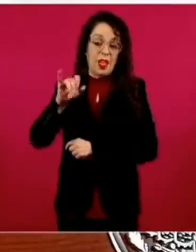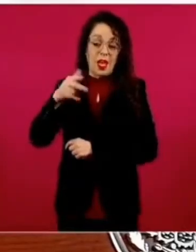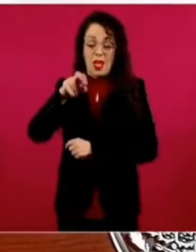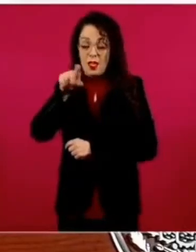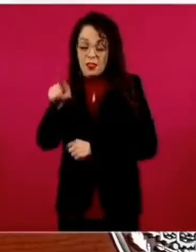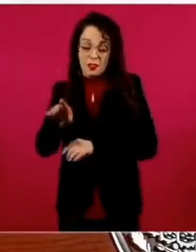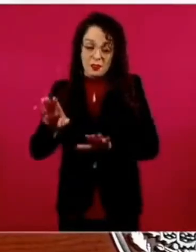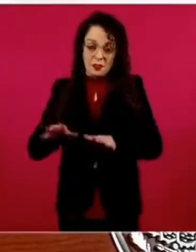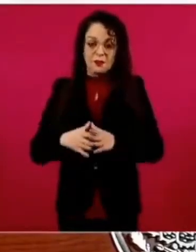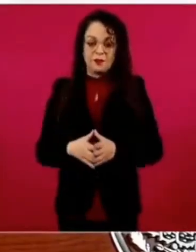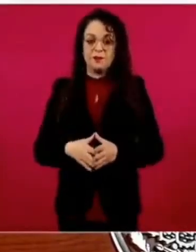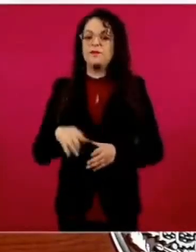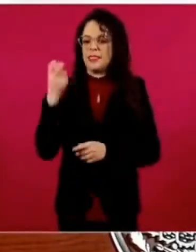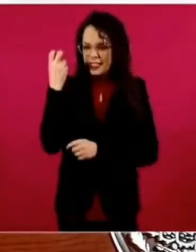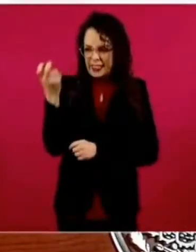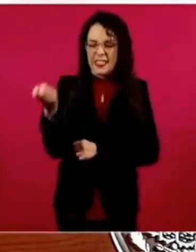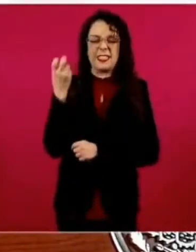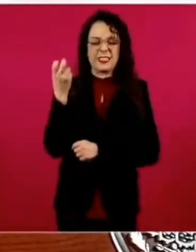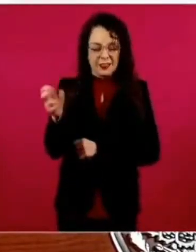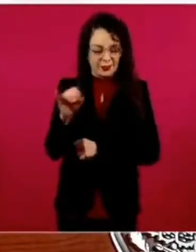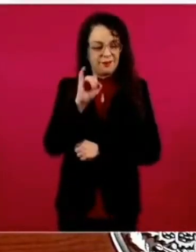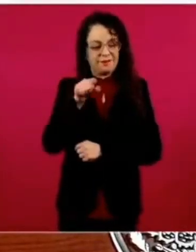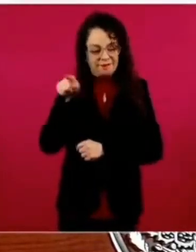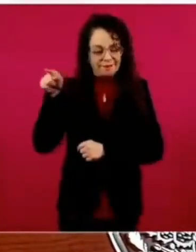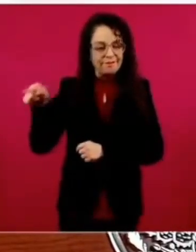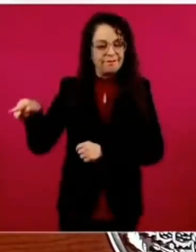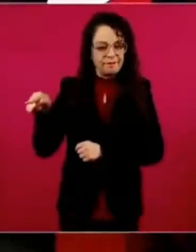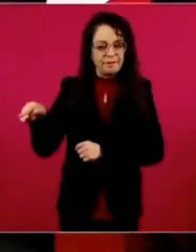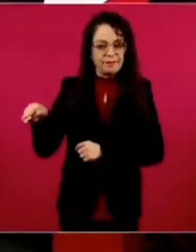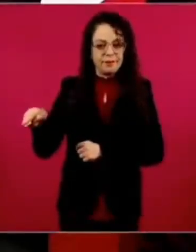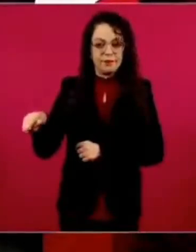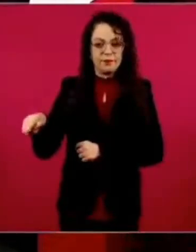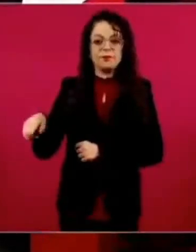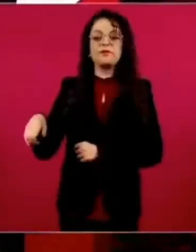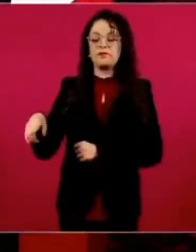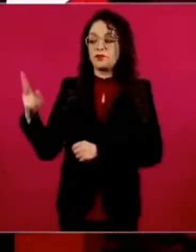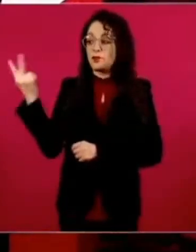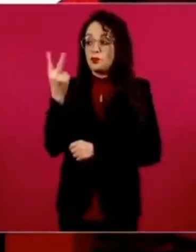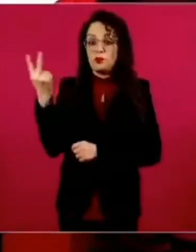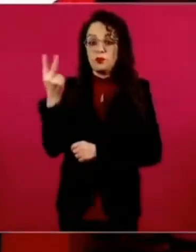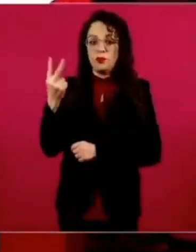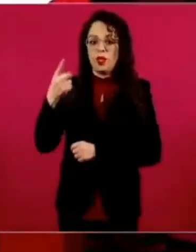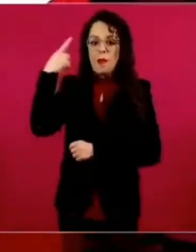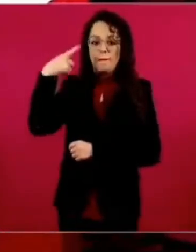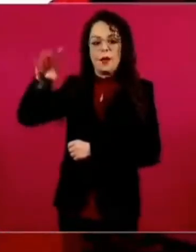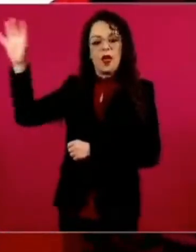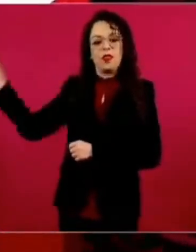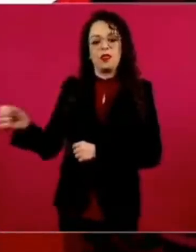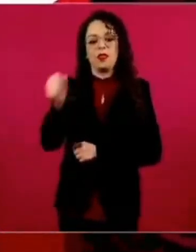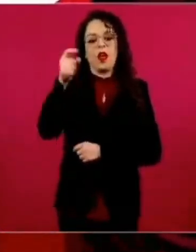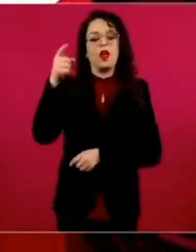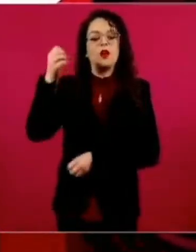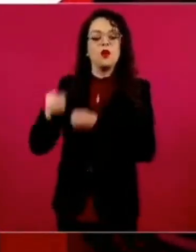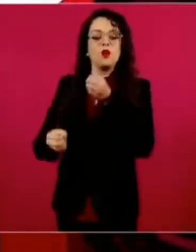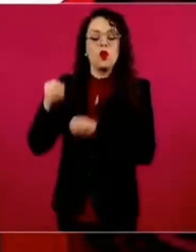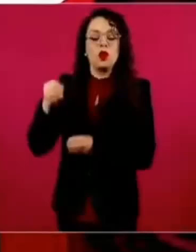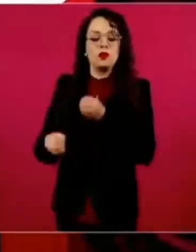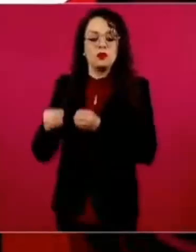Y mandan al juez. ¿Quién era el juez? Señor Sodi.